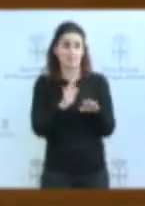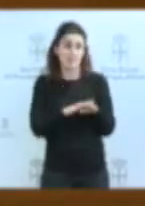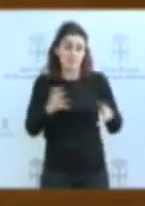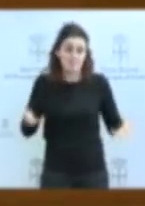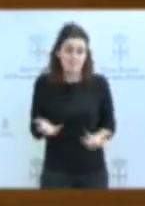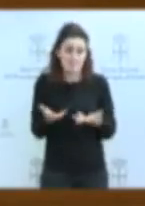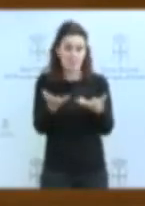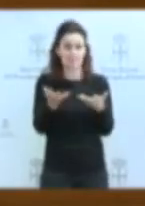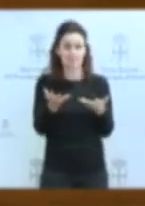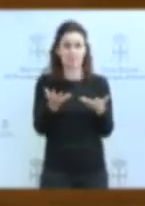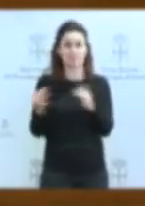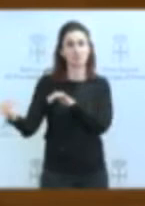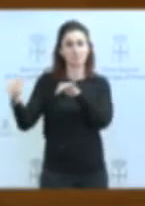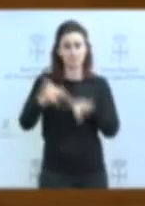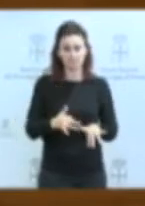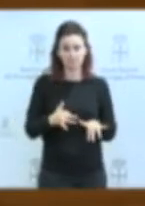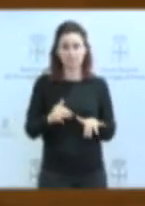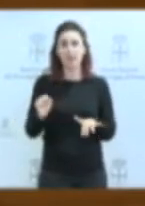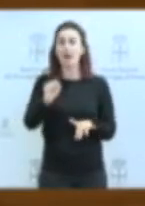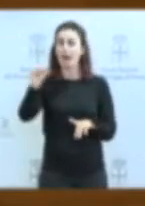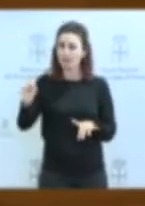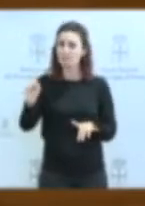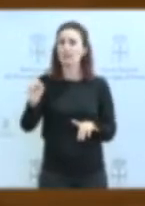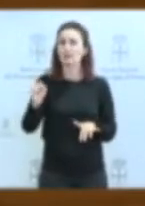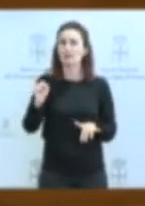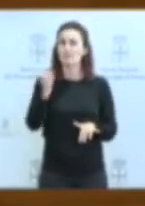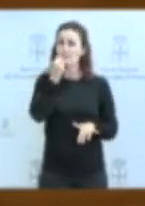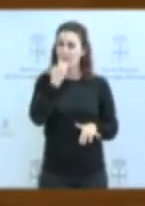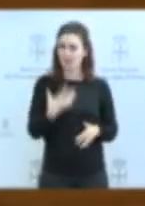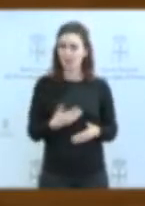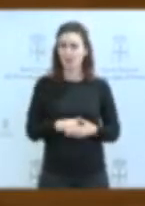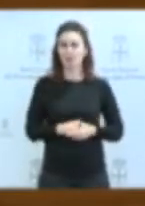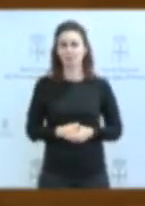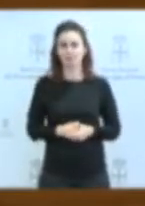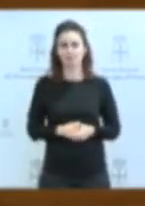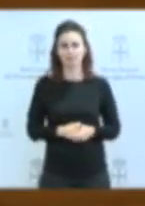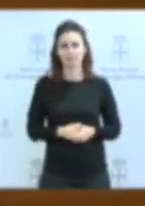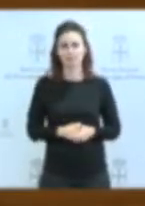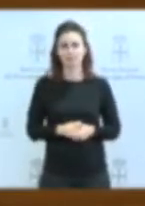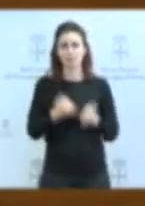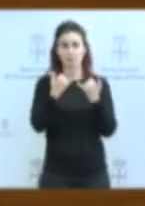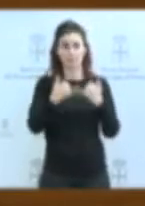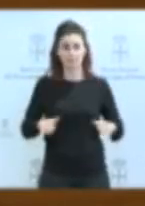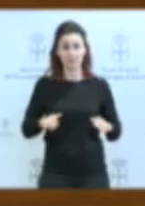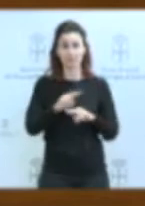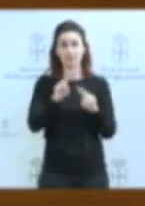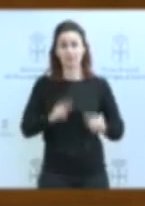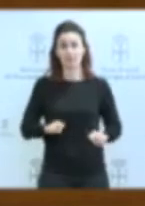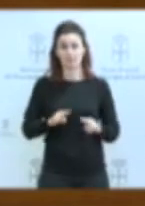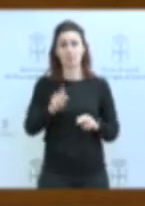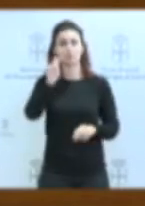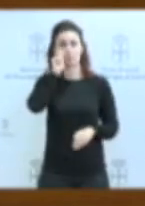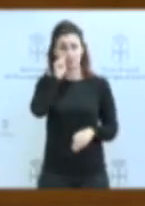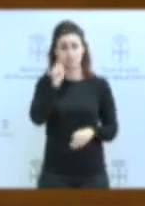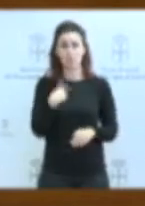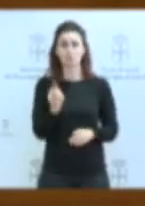asiático. Así lo hemos realizado en determinadas ferias internacionales de turismo en las que hemos participado y en donde